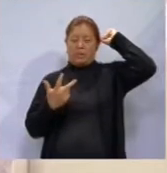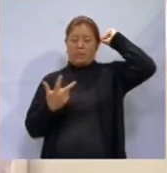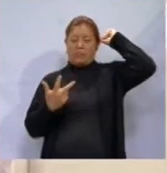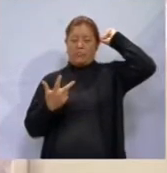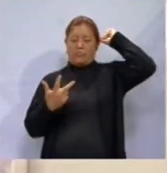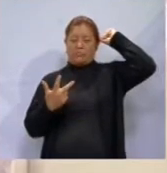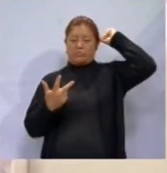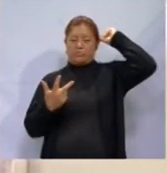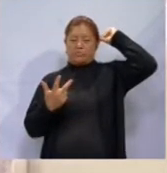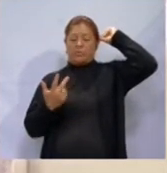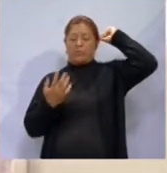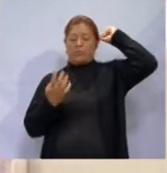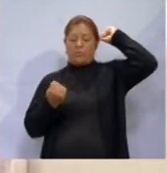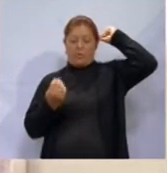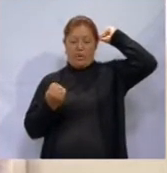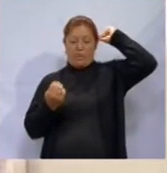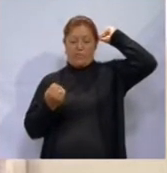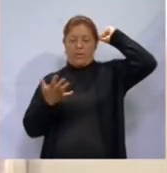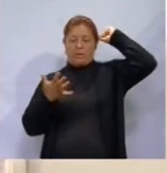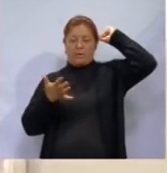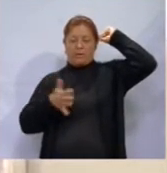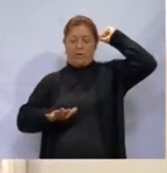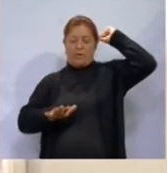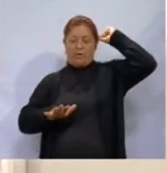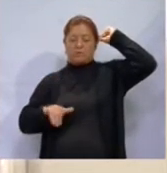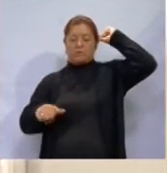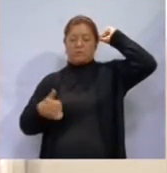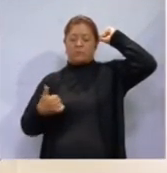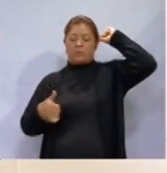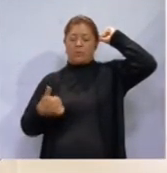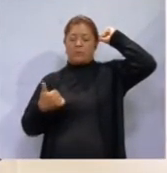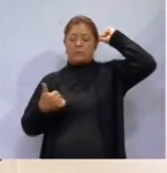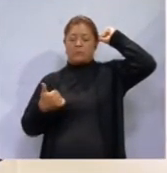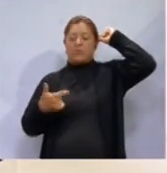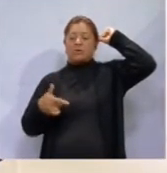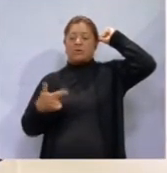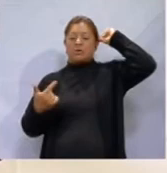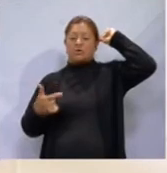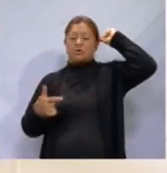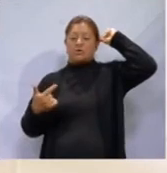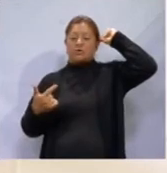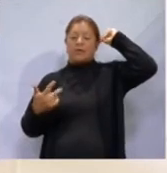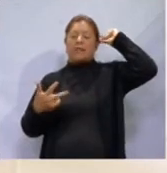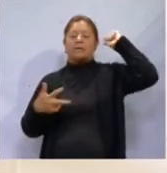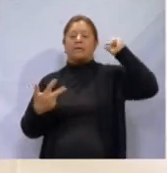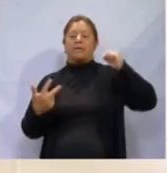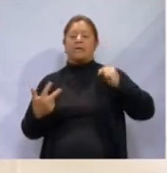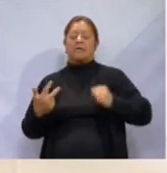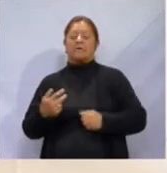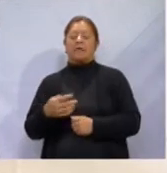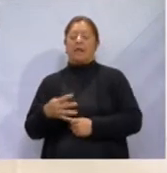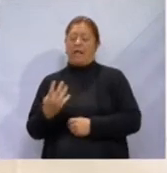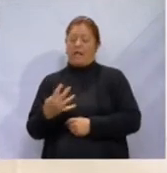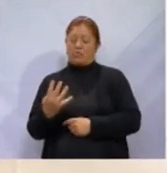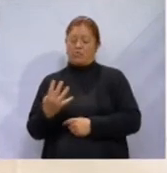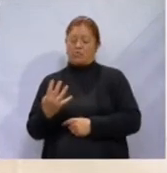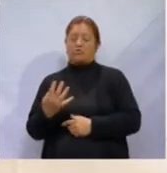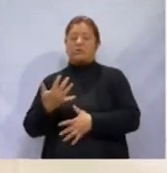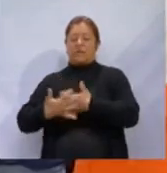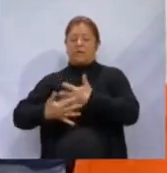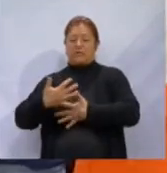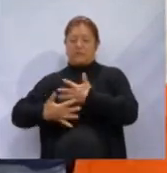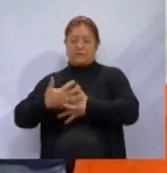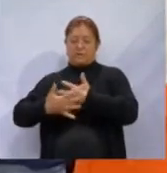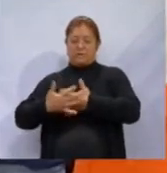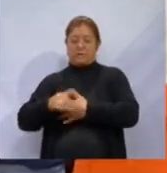7, 8, 9, 10, 11, 12, 13,